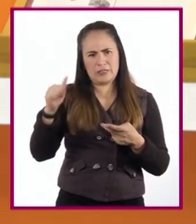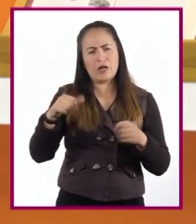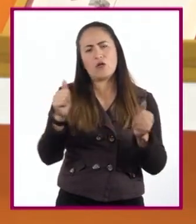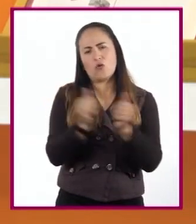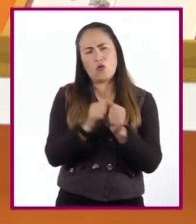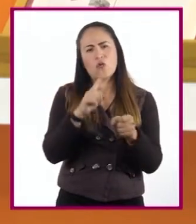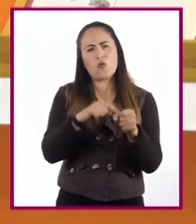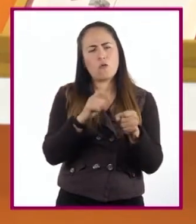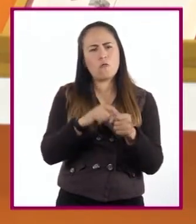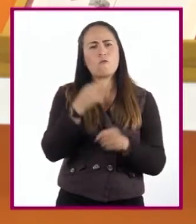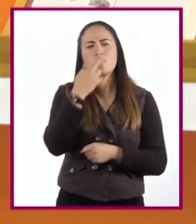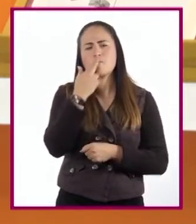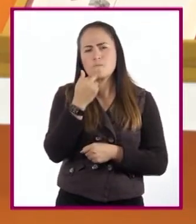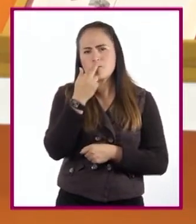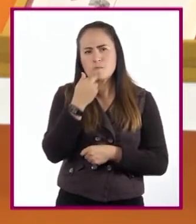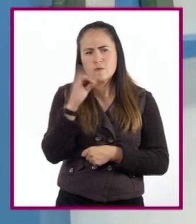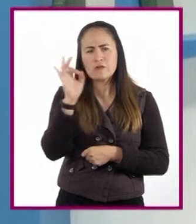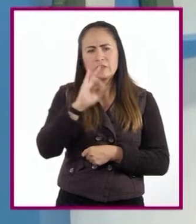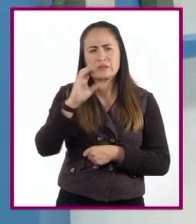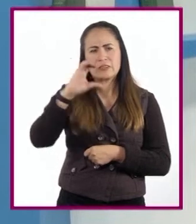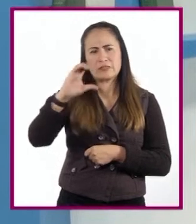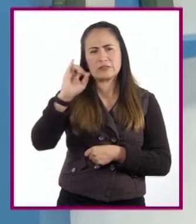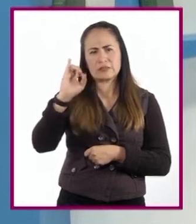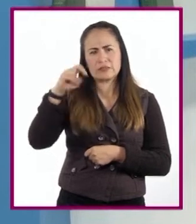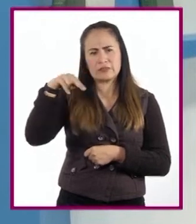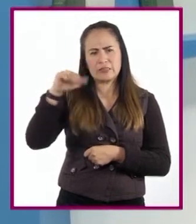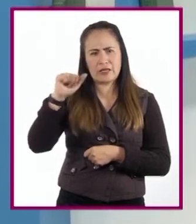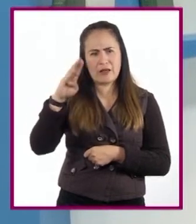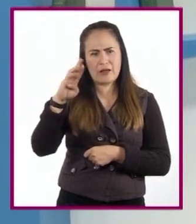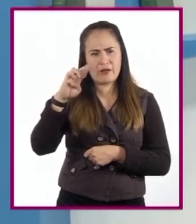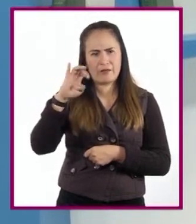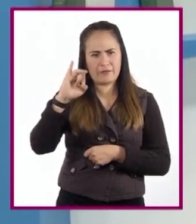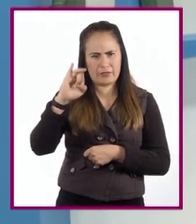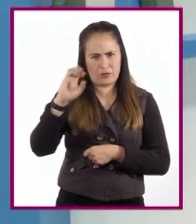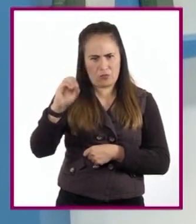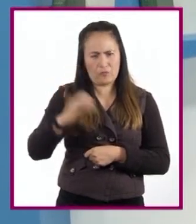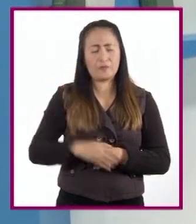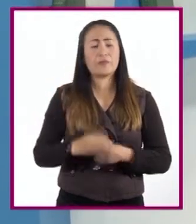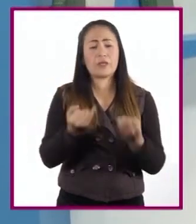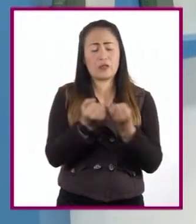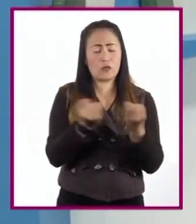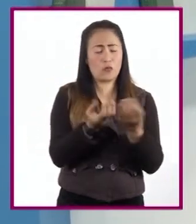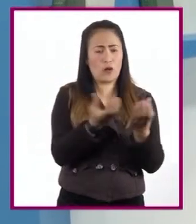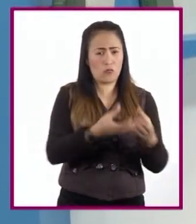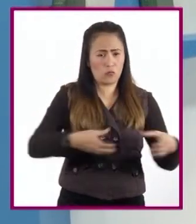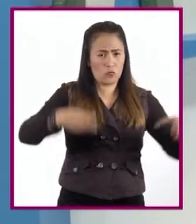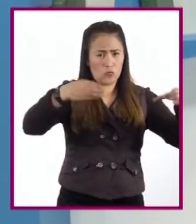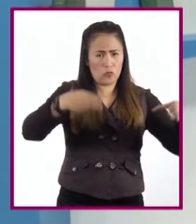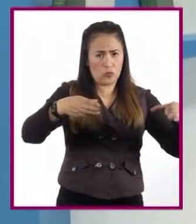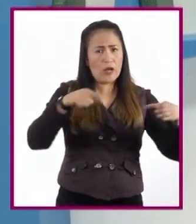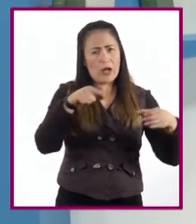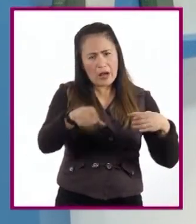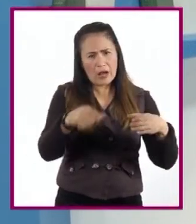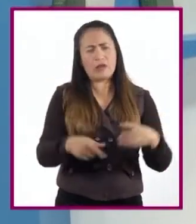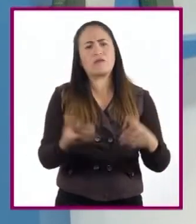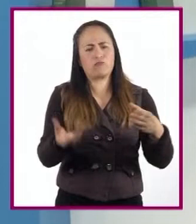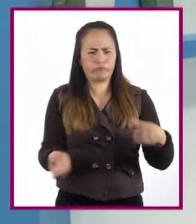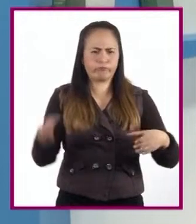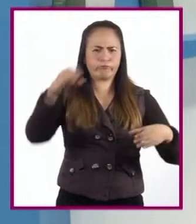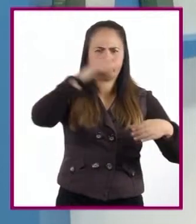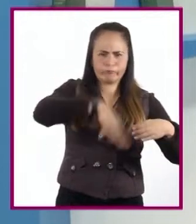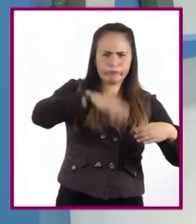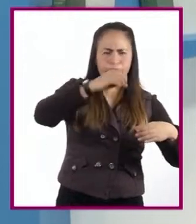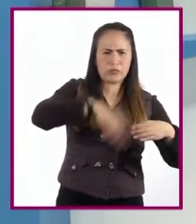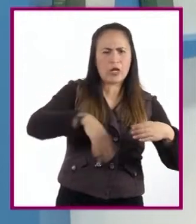rojo, probablemente con cinabrio. En la vida cotidiana se usaron ollas y tecomates para contener y almacenar